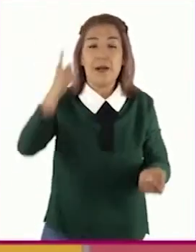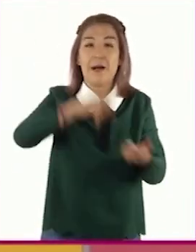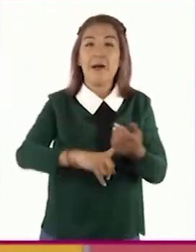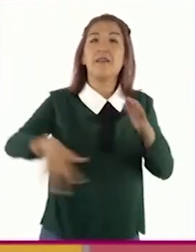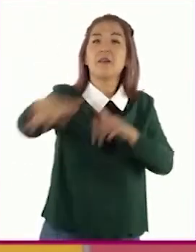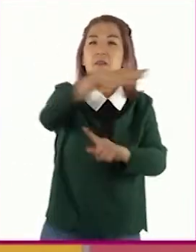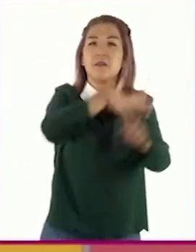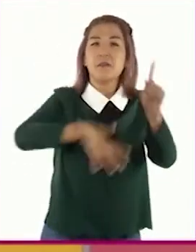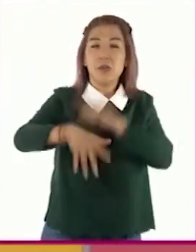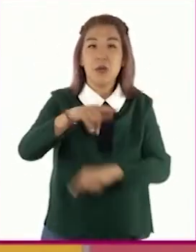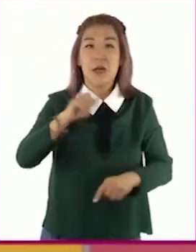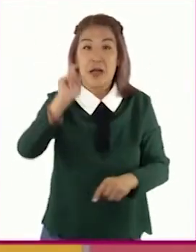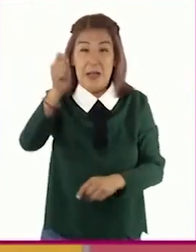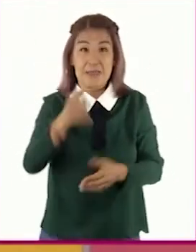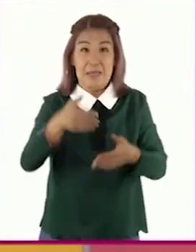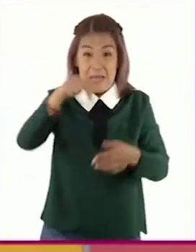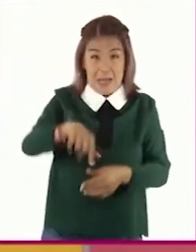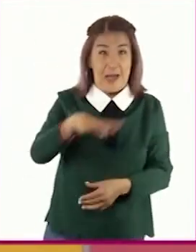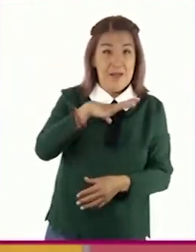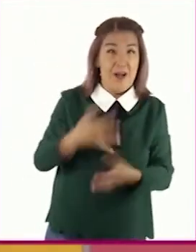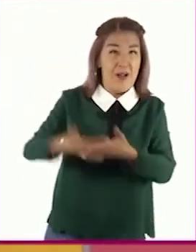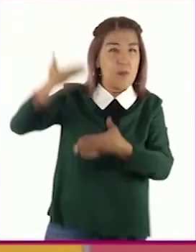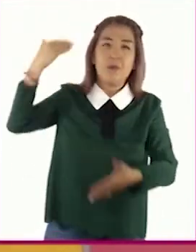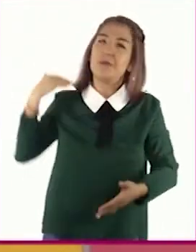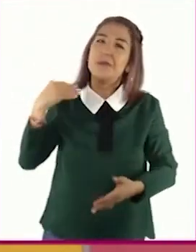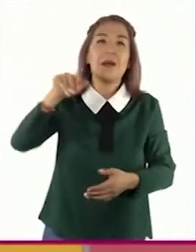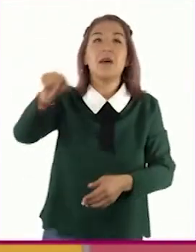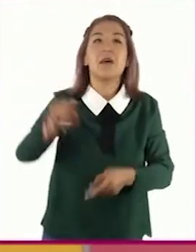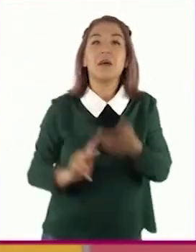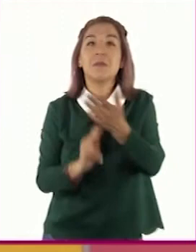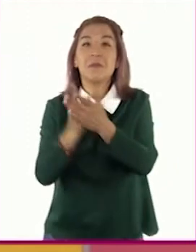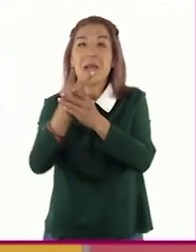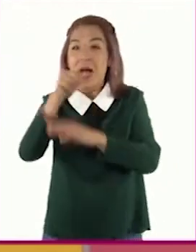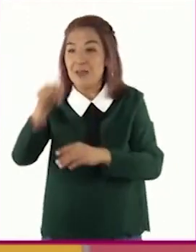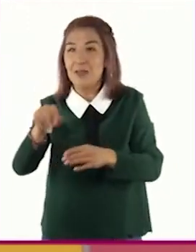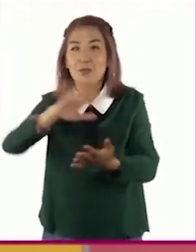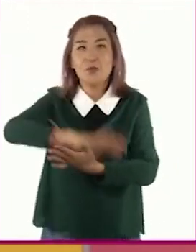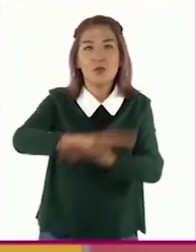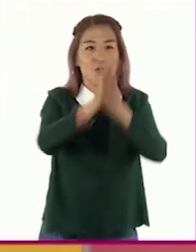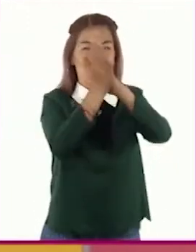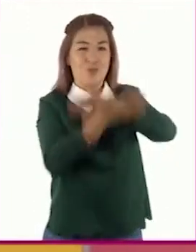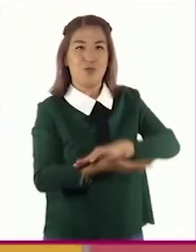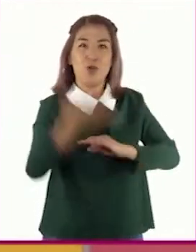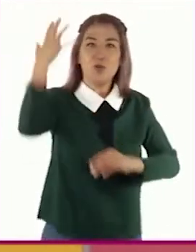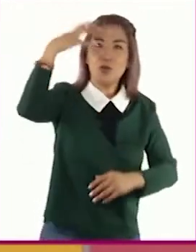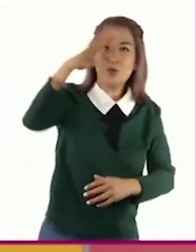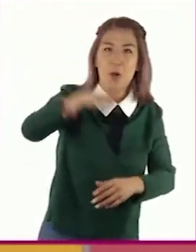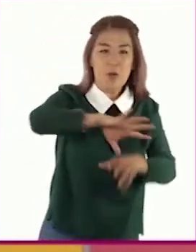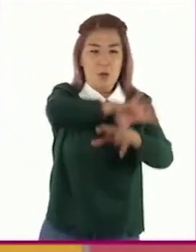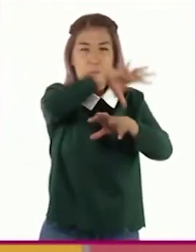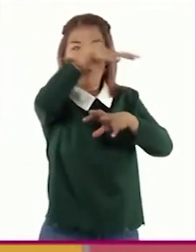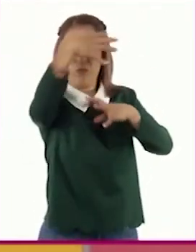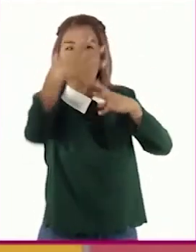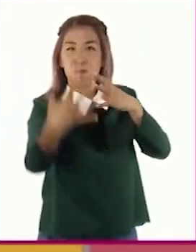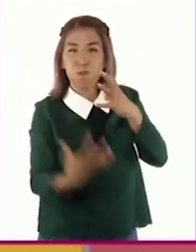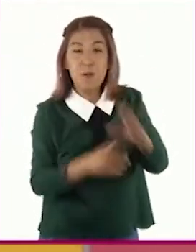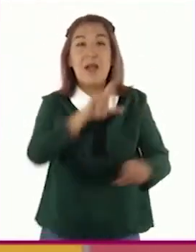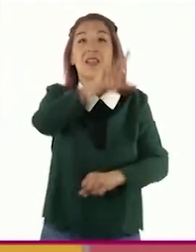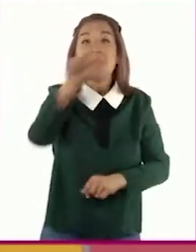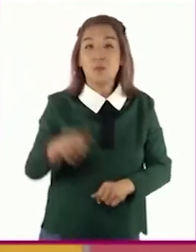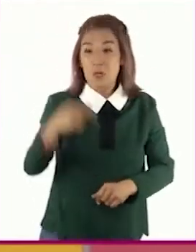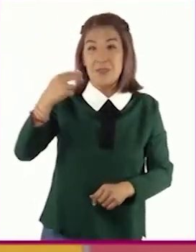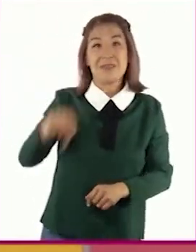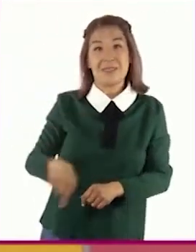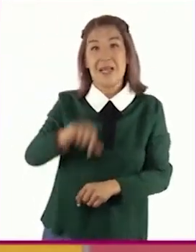atmósfera no estaba aquí antes. Lo pusieron ahí las plantas, con la fotosíntesis generaron oxígeno, llenaron de oxígeno y después nosotros, los